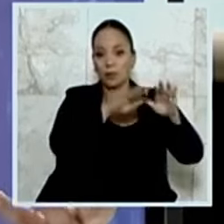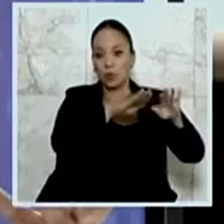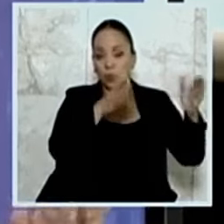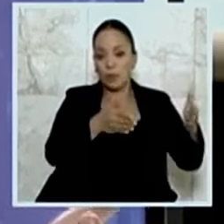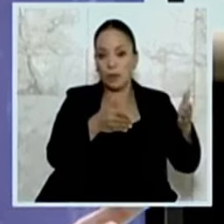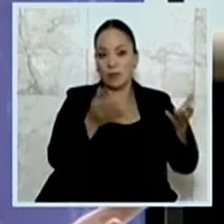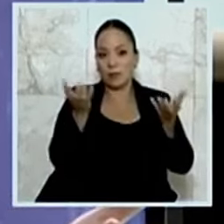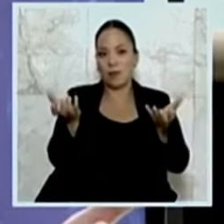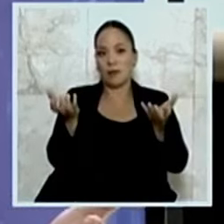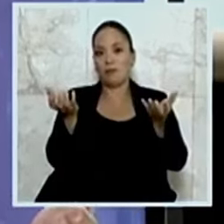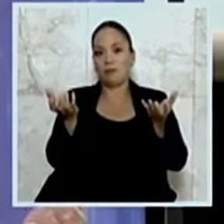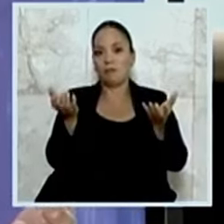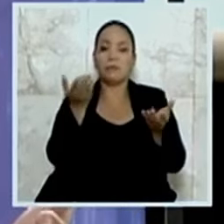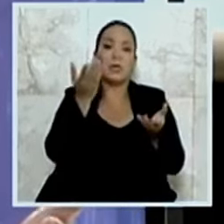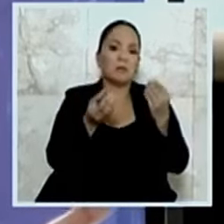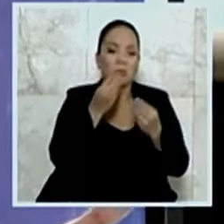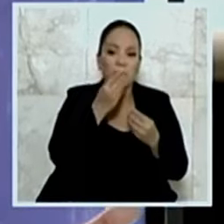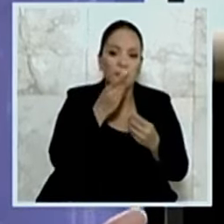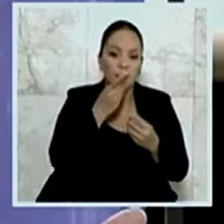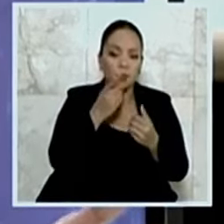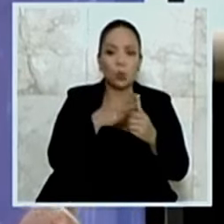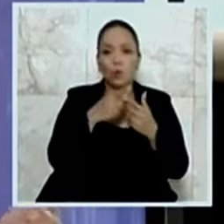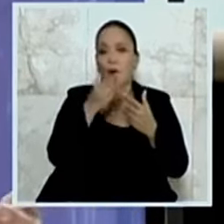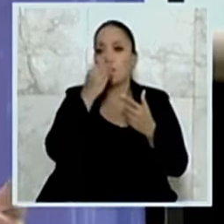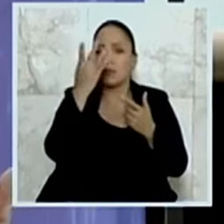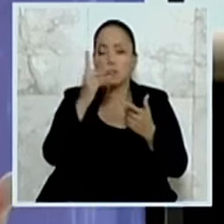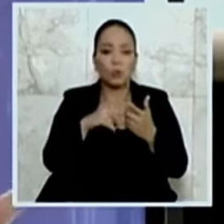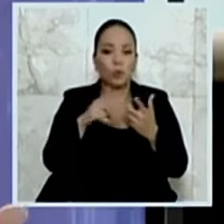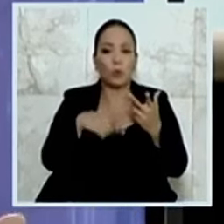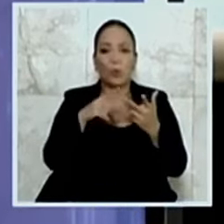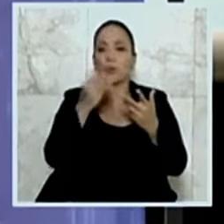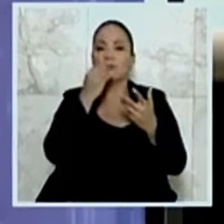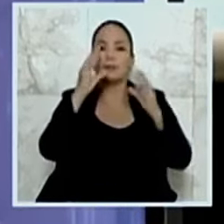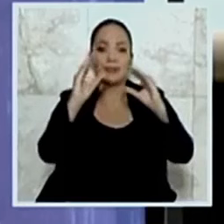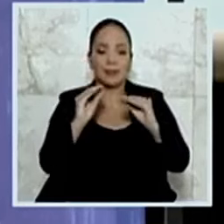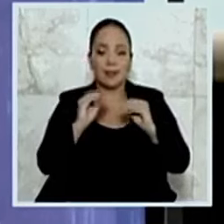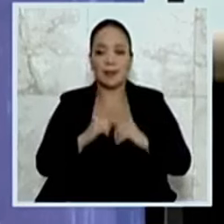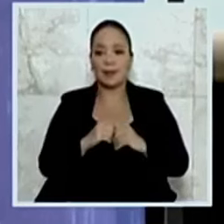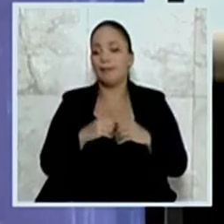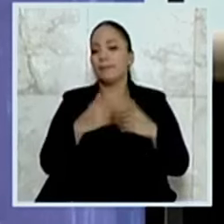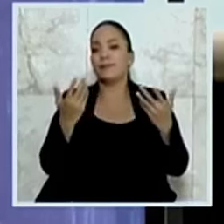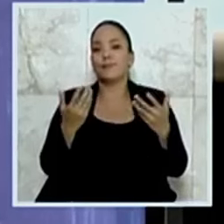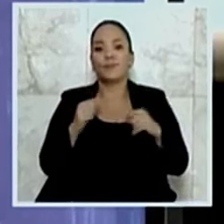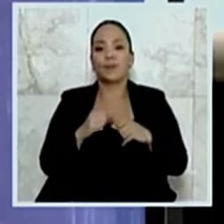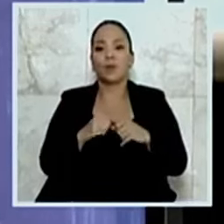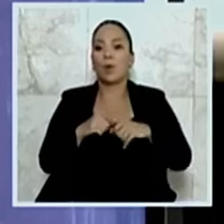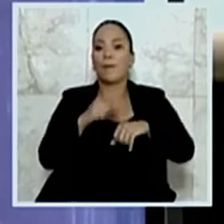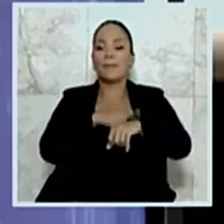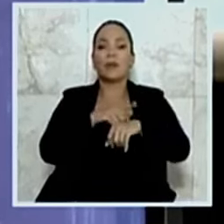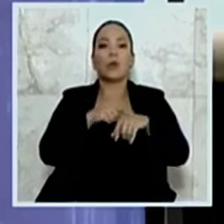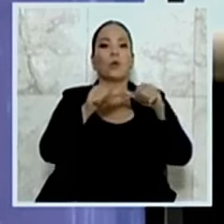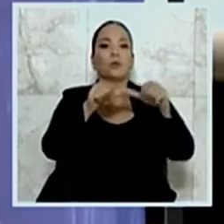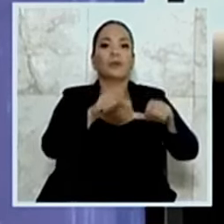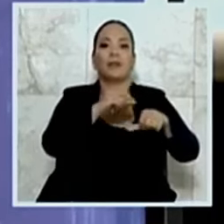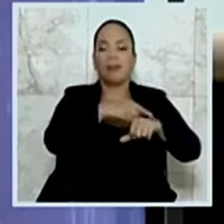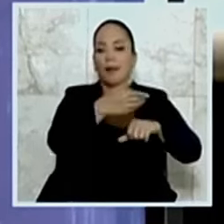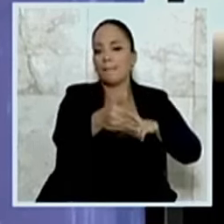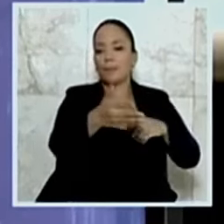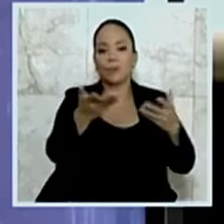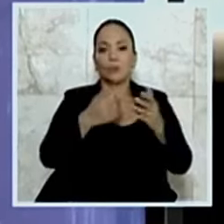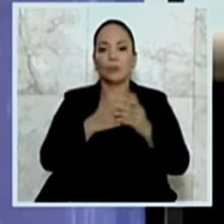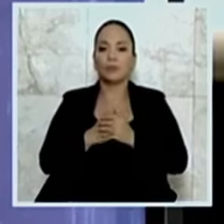personas que han tenido dificultad, porque esa es la pregunta, han tenido dificultad en algún momento de llevar comida a la mesa, pudo haber